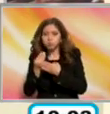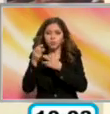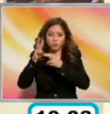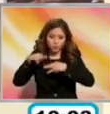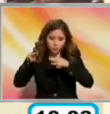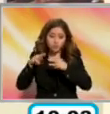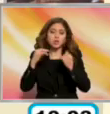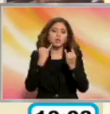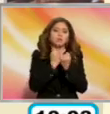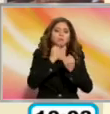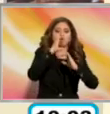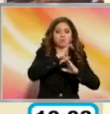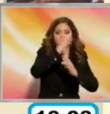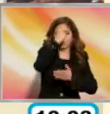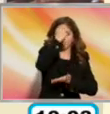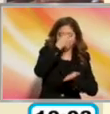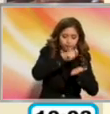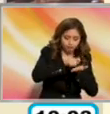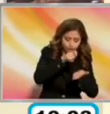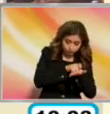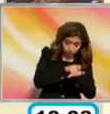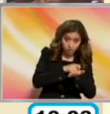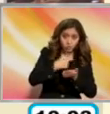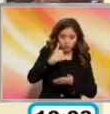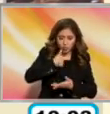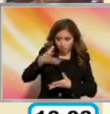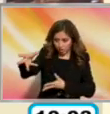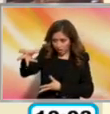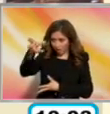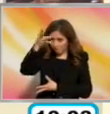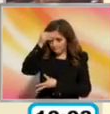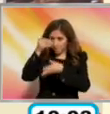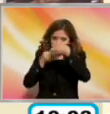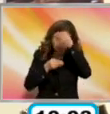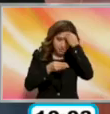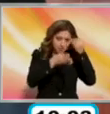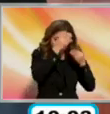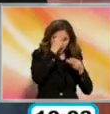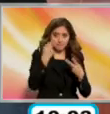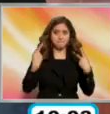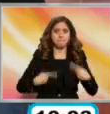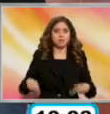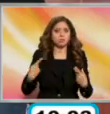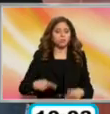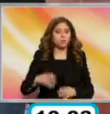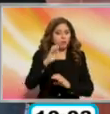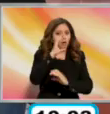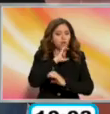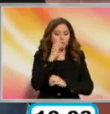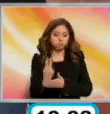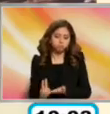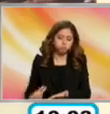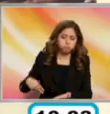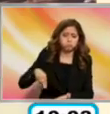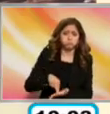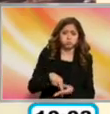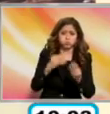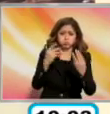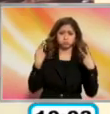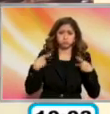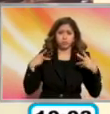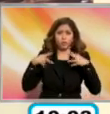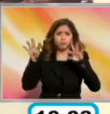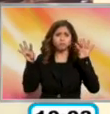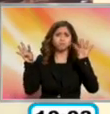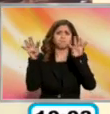una escuela, pues ha sido aprender muchísimo de todos esos artistas que se paran delante de tanta gente. Entonces también fue como